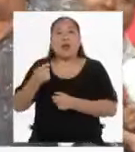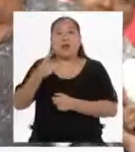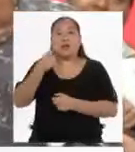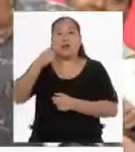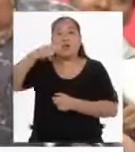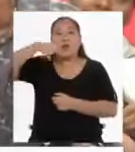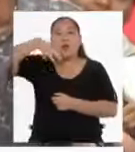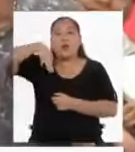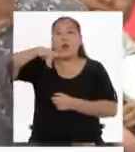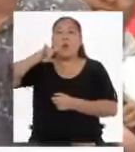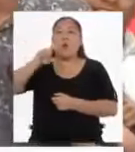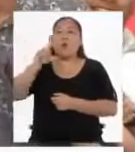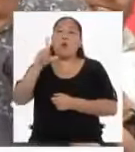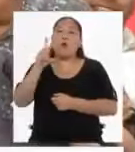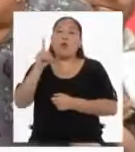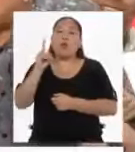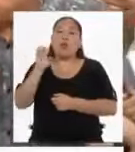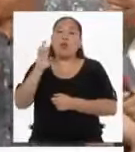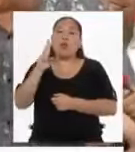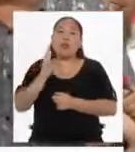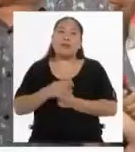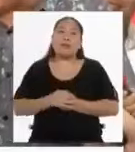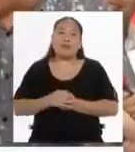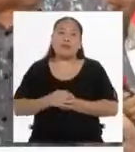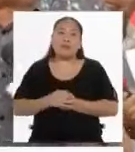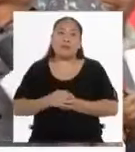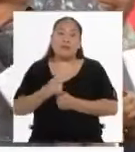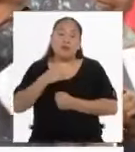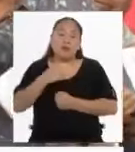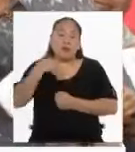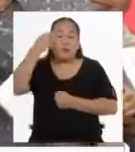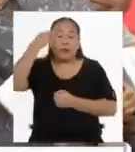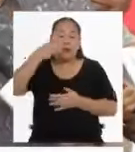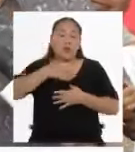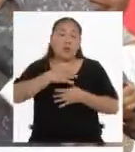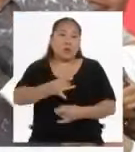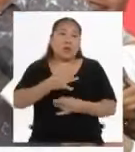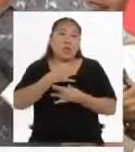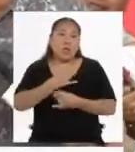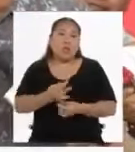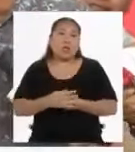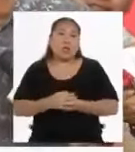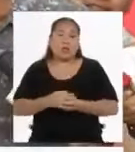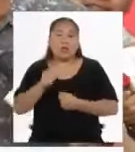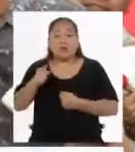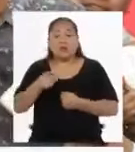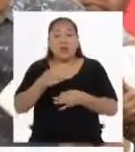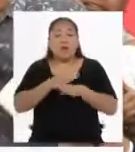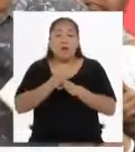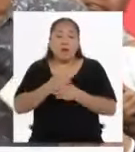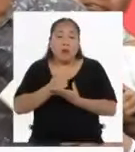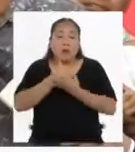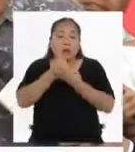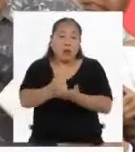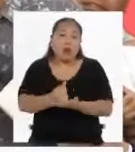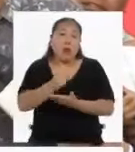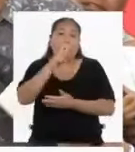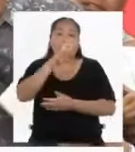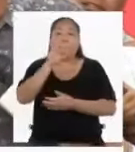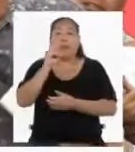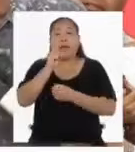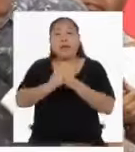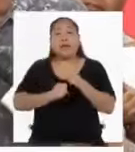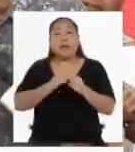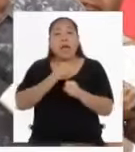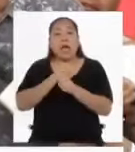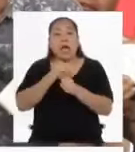¿No? Entonces, me parece interesante porque sería una forma de ayudarlo. En 20 años de congresista